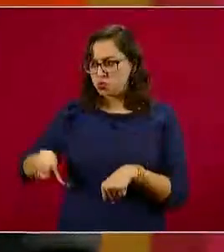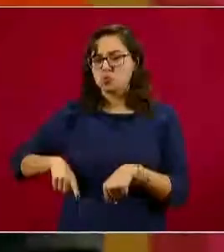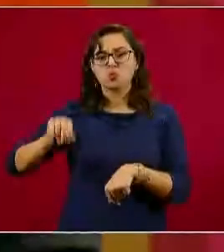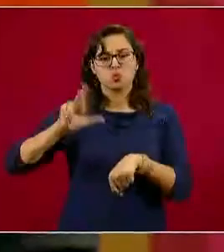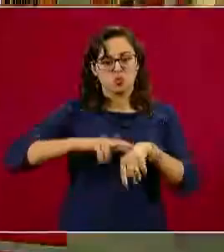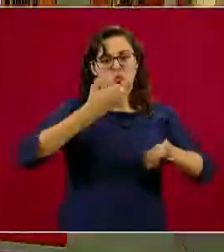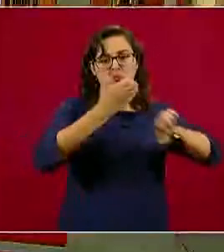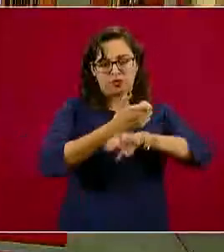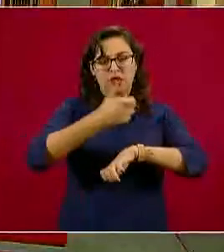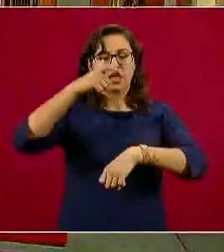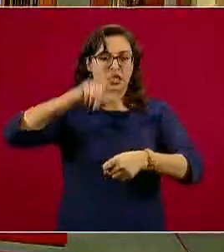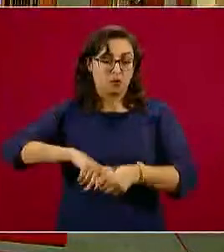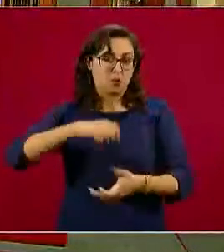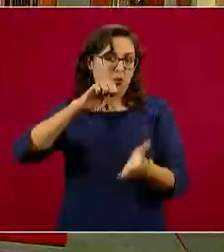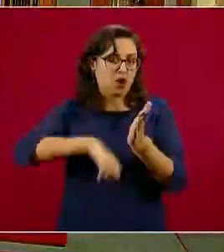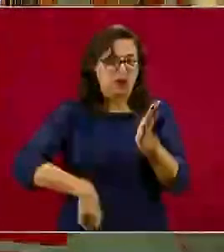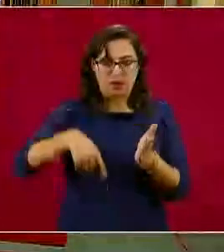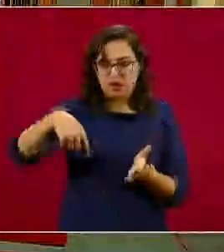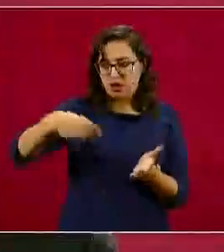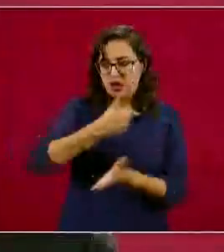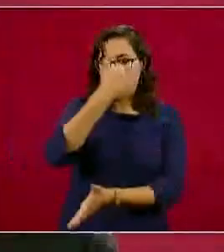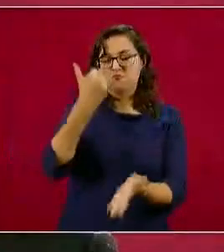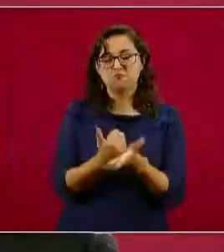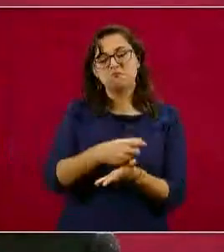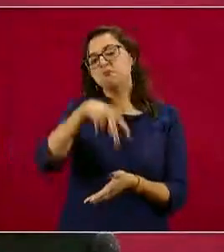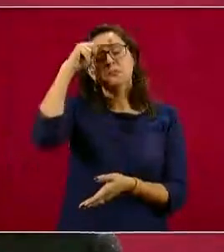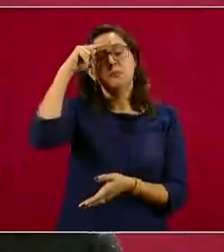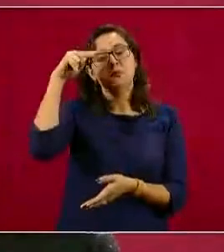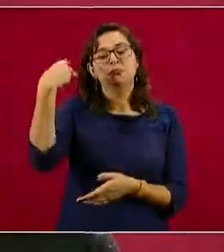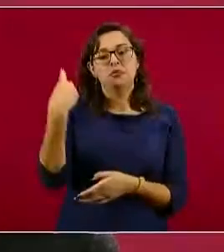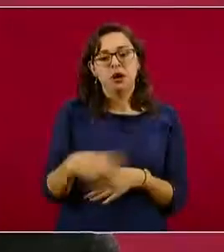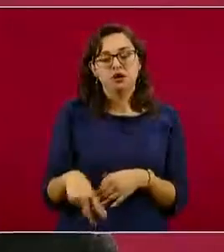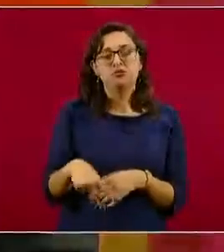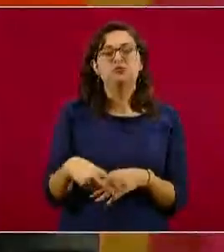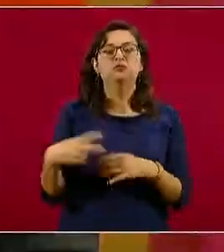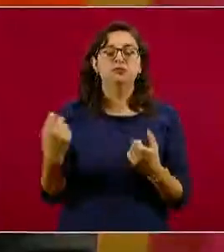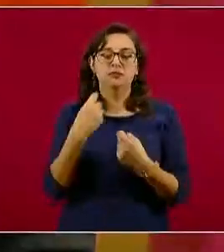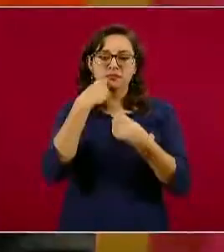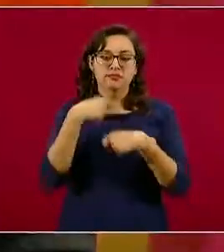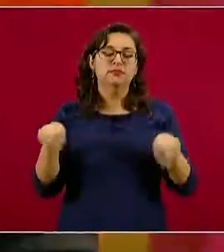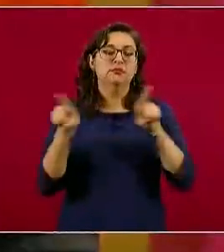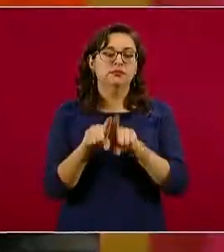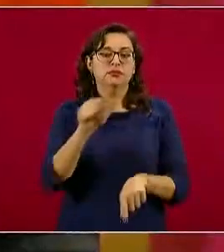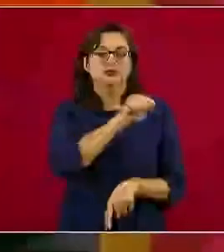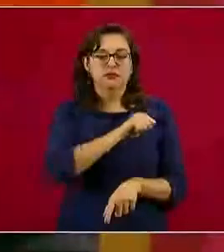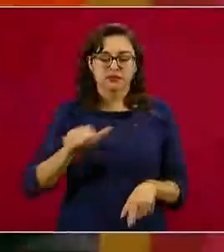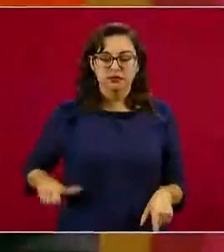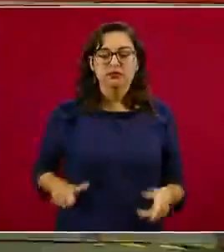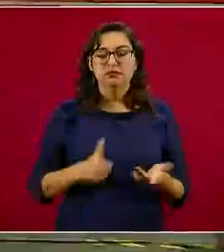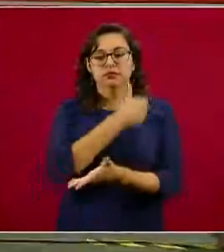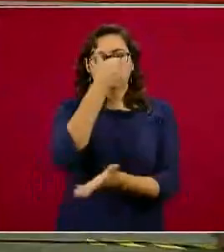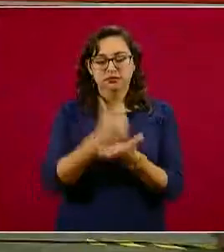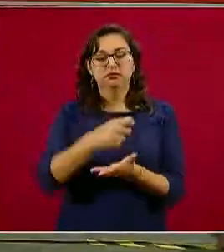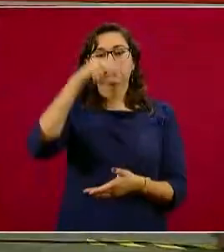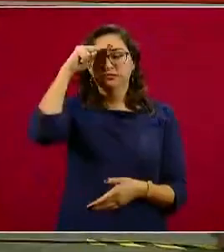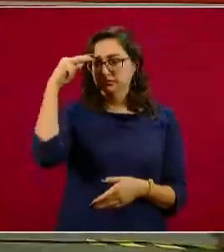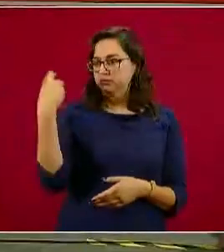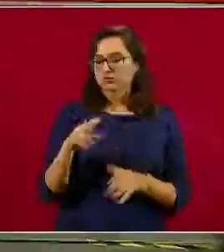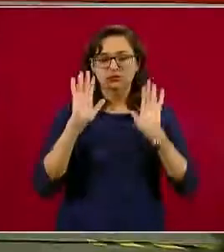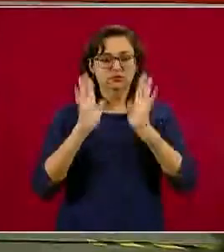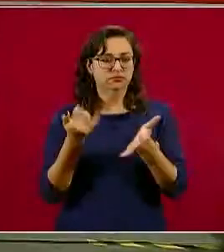estatales, por ejemplo, de la Ciudad de México, gobierno de la Ciudad de México, y de las alcaldías en el caso de México, de la Ciudad de